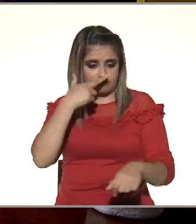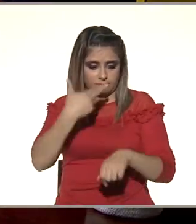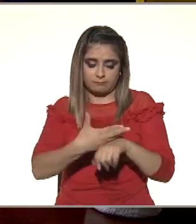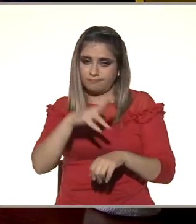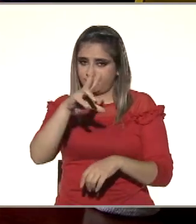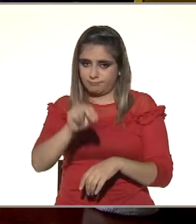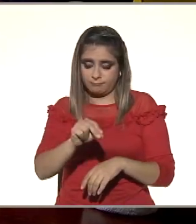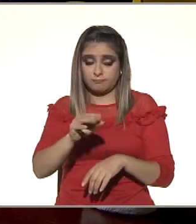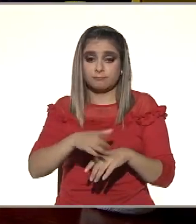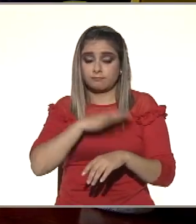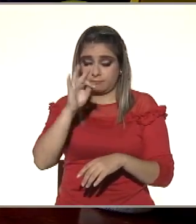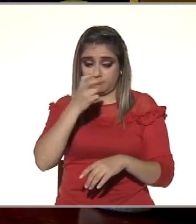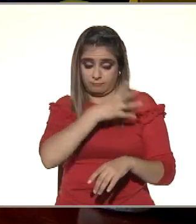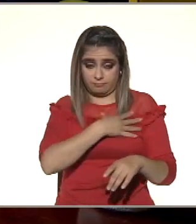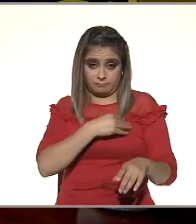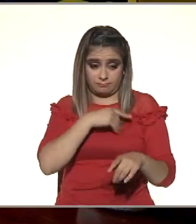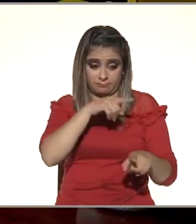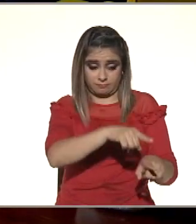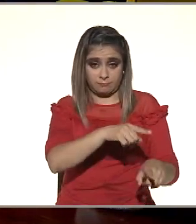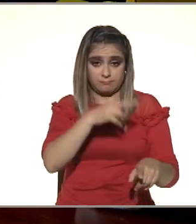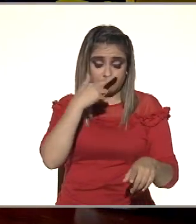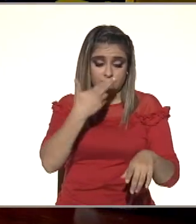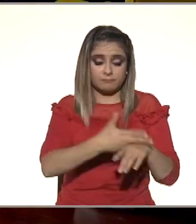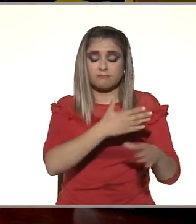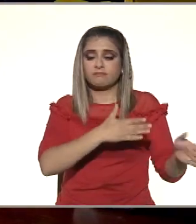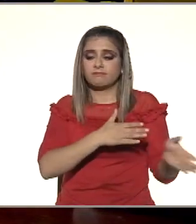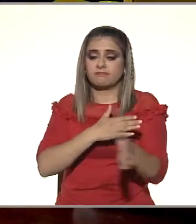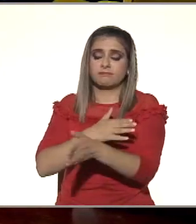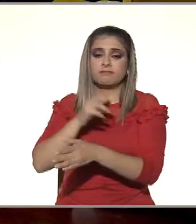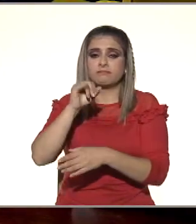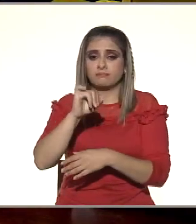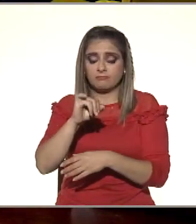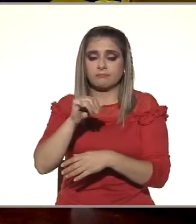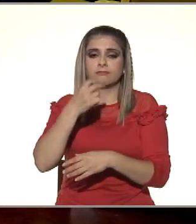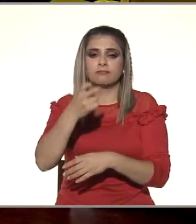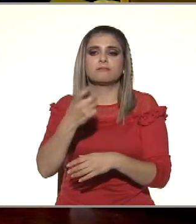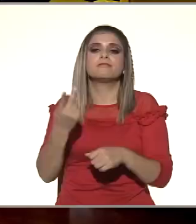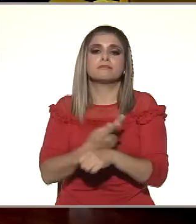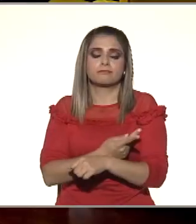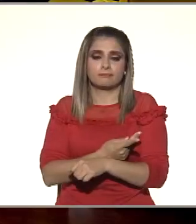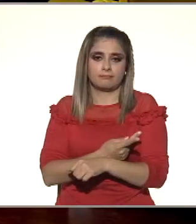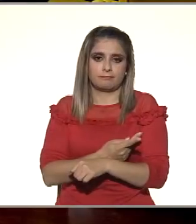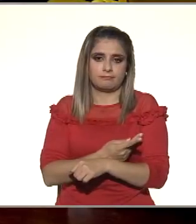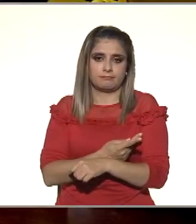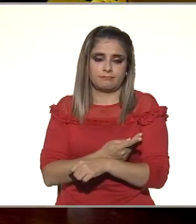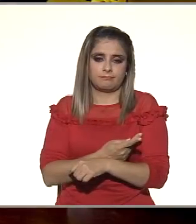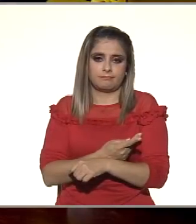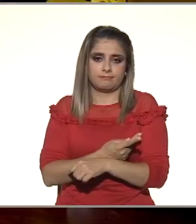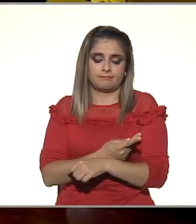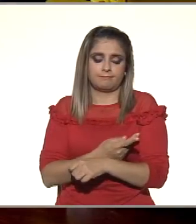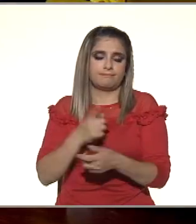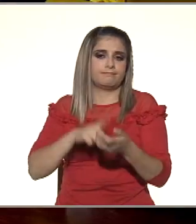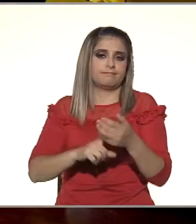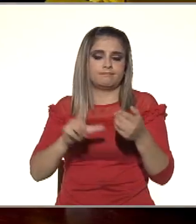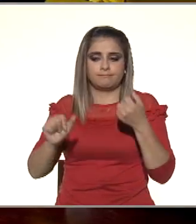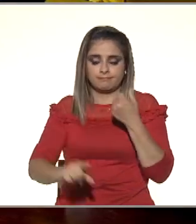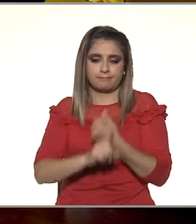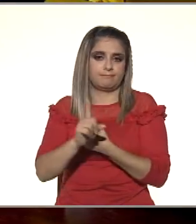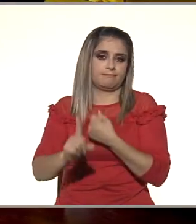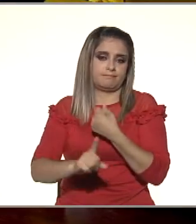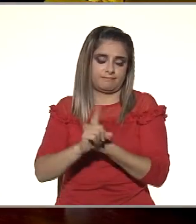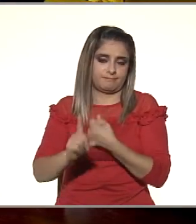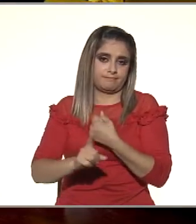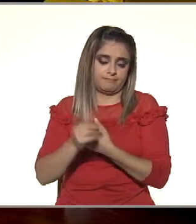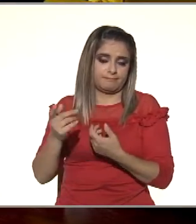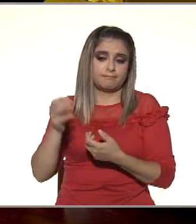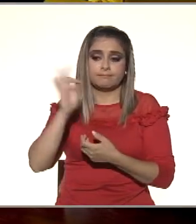si no lo que se les juega es eso, lo que nos dijo la chica, ¿no? Que se les jugó el amor que el papá le tenía a ella, y quizá no,